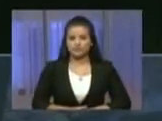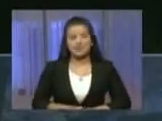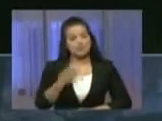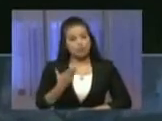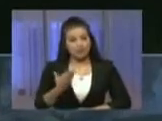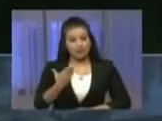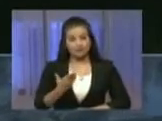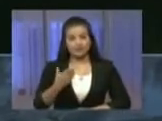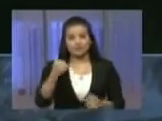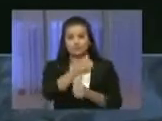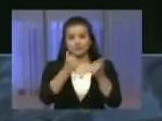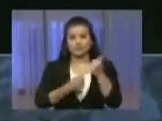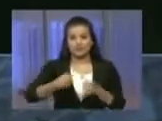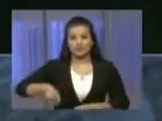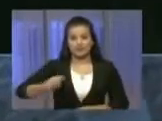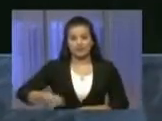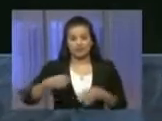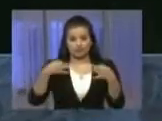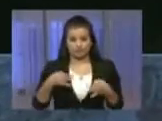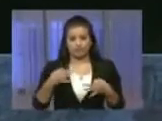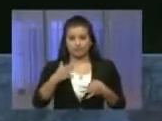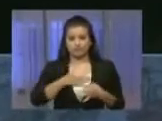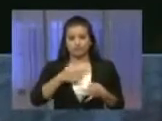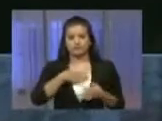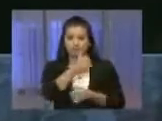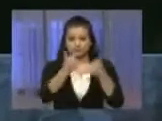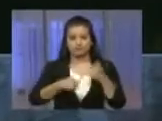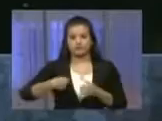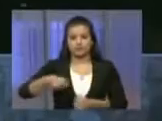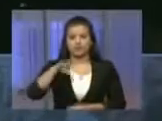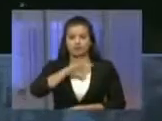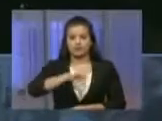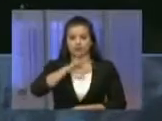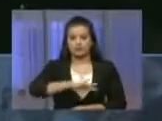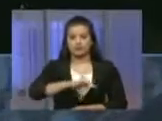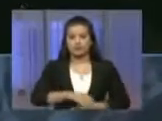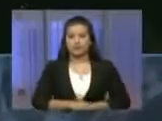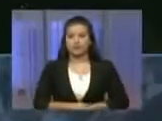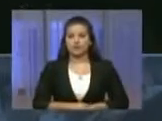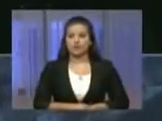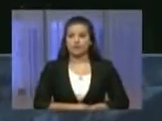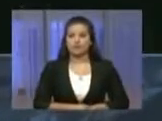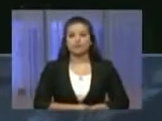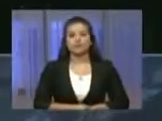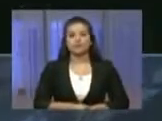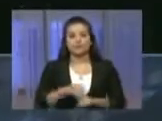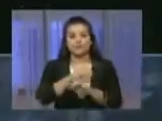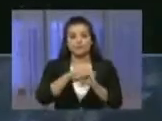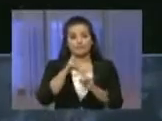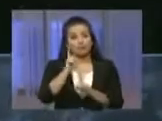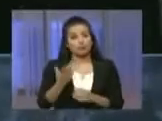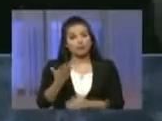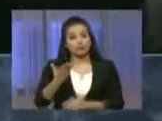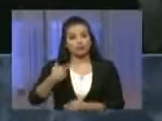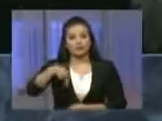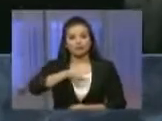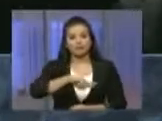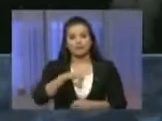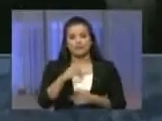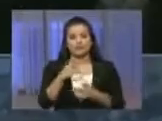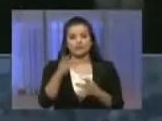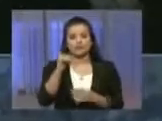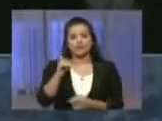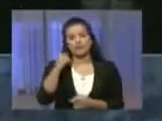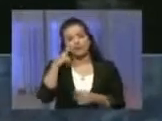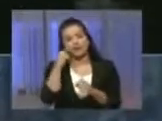vicepresidente ejecutivo vicepresidente social compañeros que nosotros tomemos el modelo de las bases de misiones